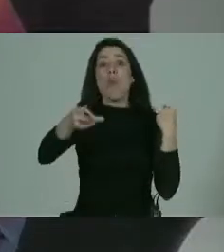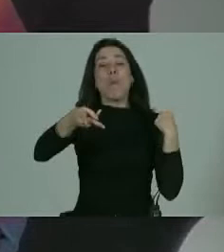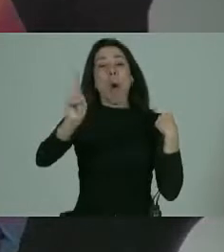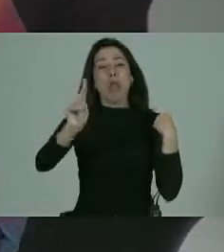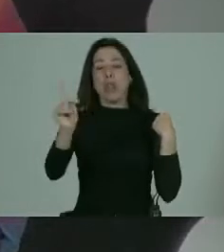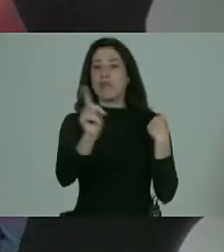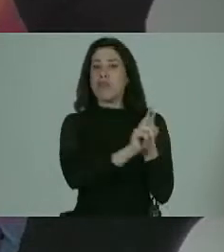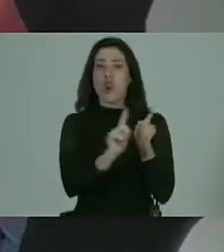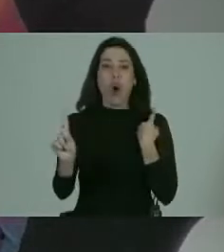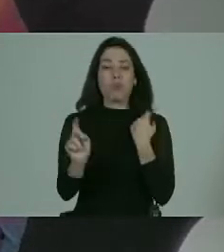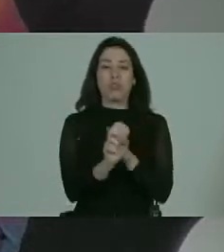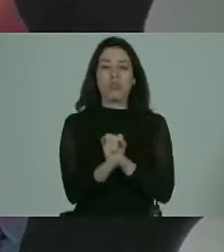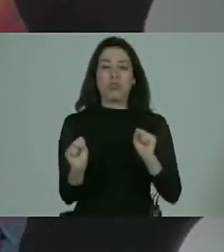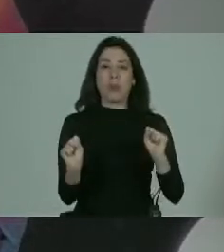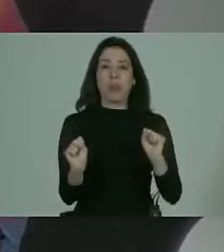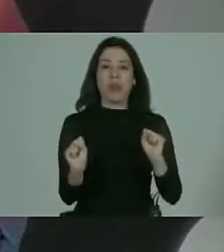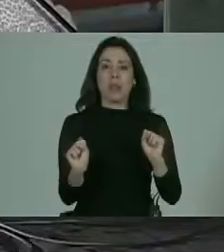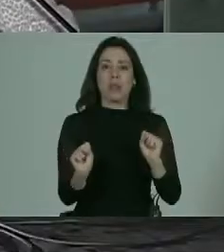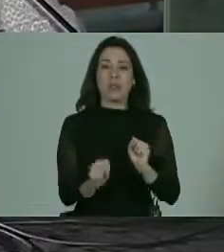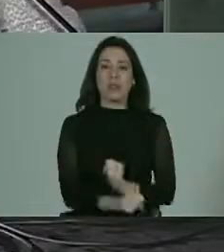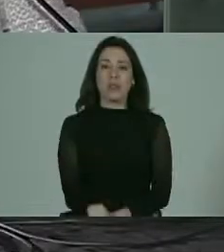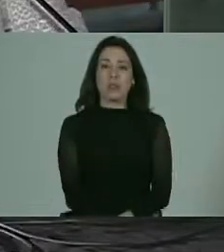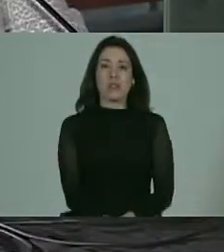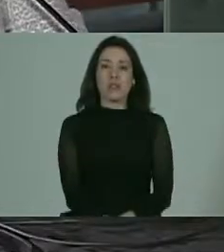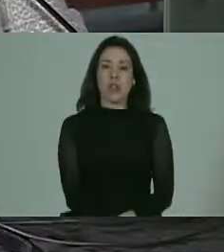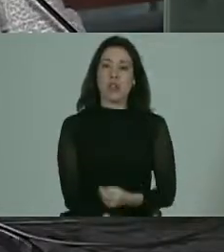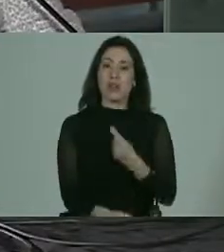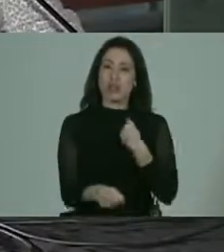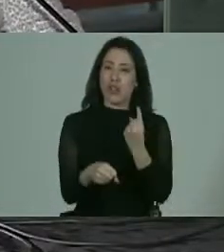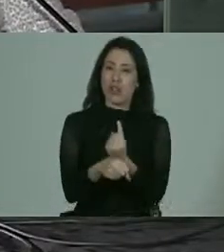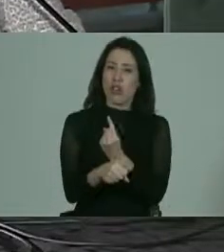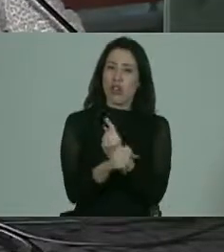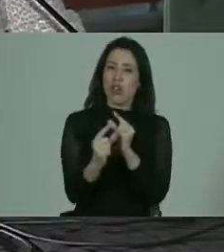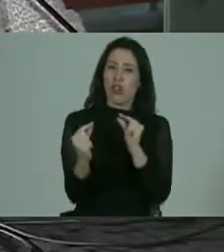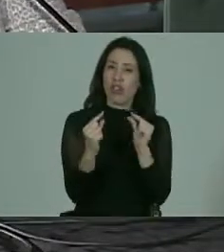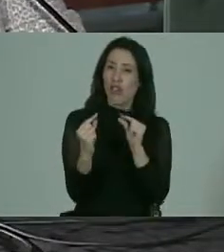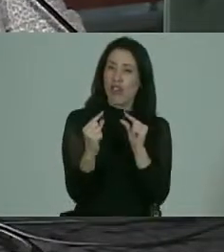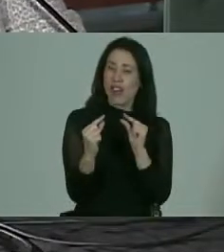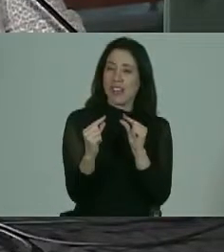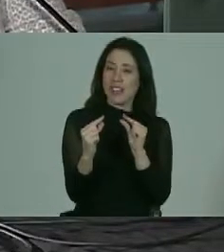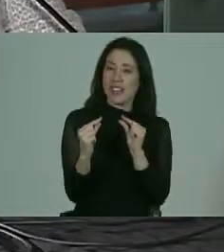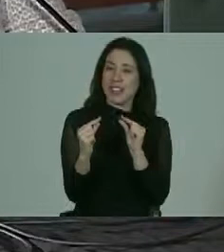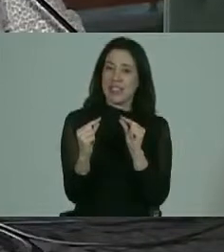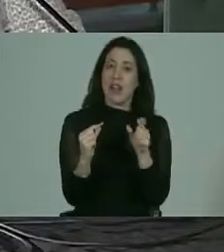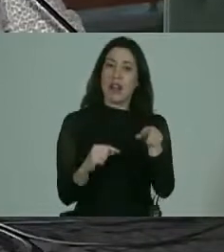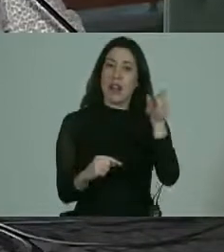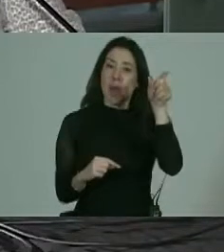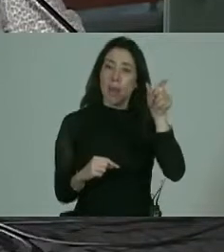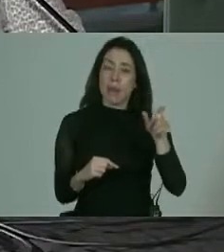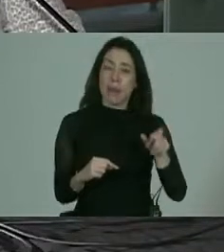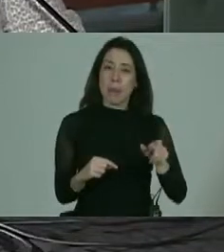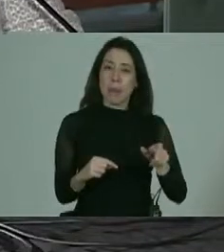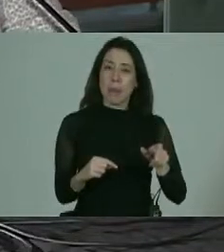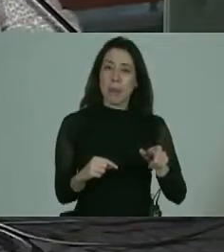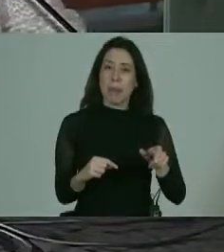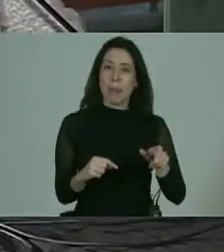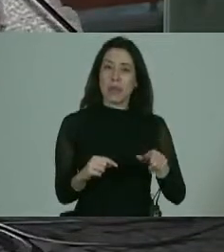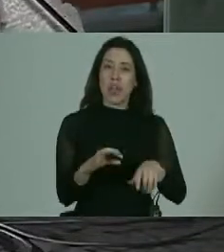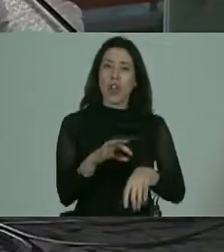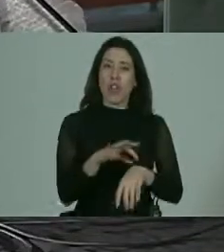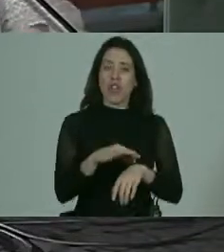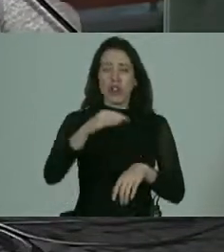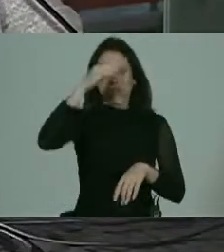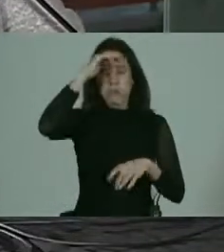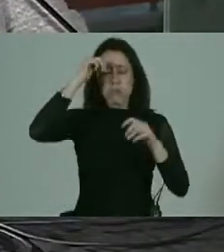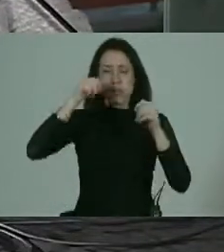ninguna pero siete que yo conversaba en el intermedio ahora con la persona que es una doctora que tenía